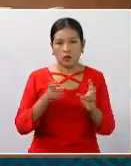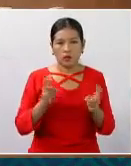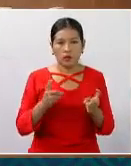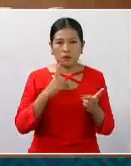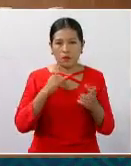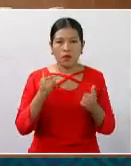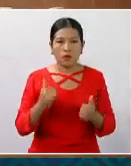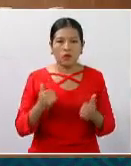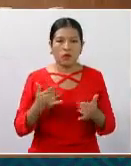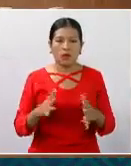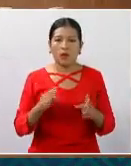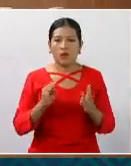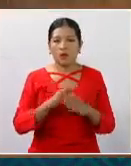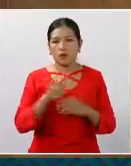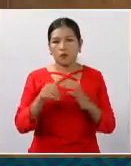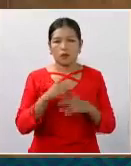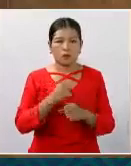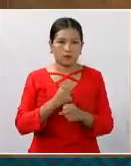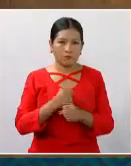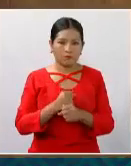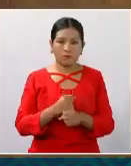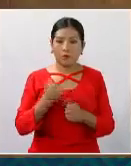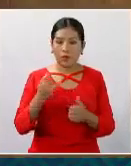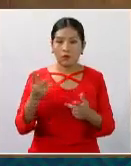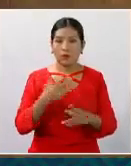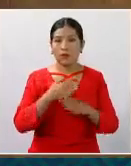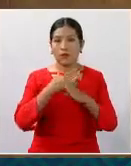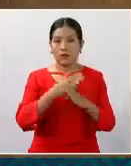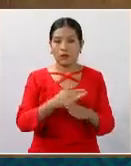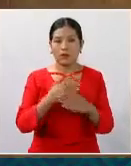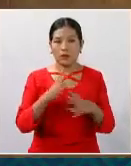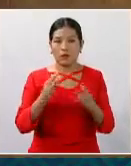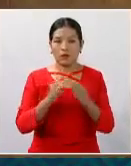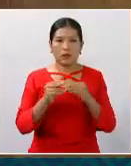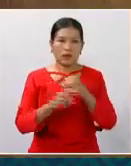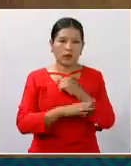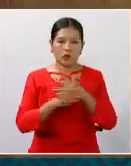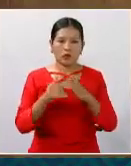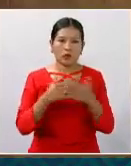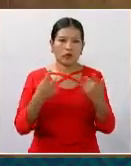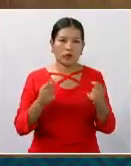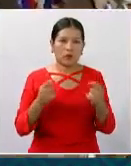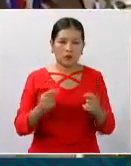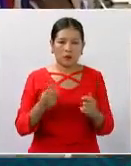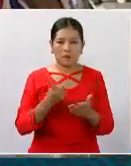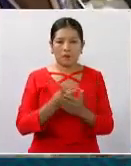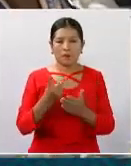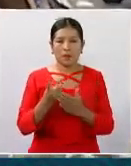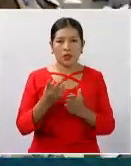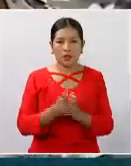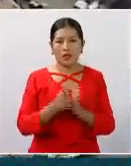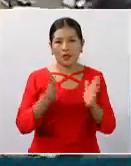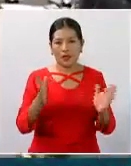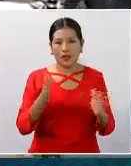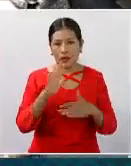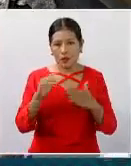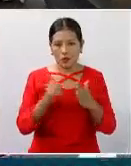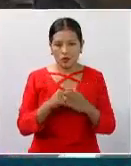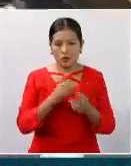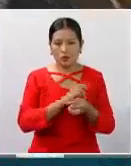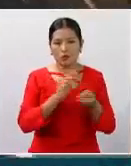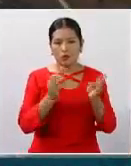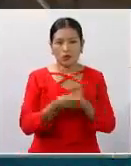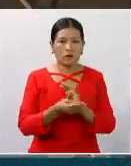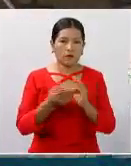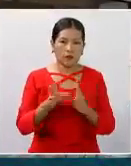la actividad propia del presupuesto. Se rechazan las dilaciones o demoras en el tratamiento del presupuesto general del Estado reformulado por parte de